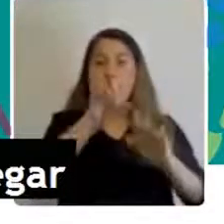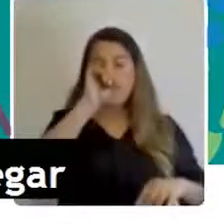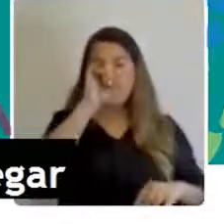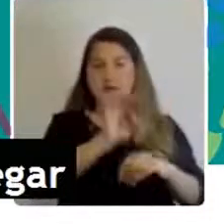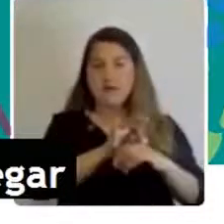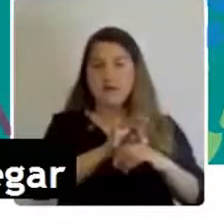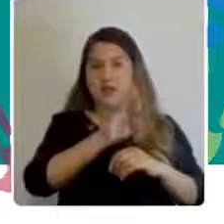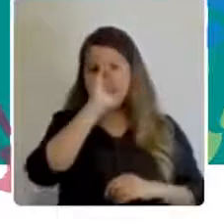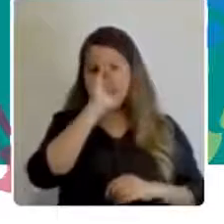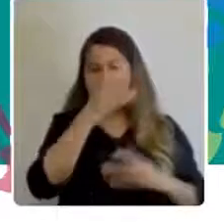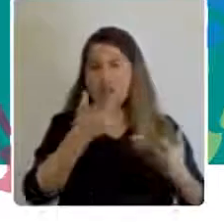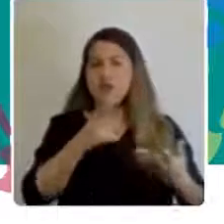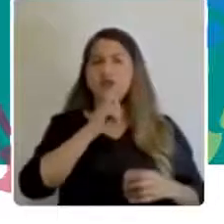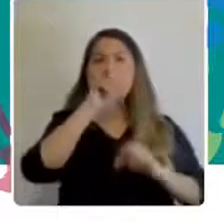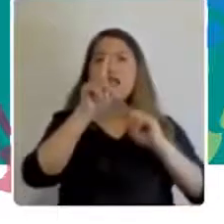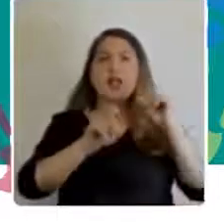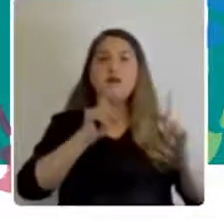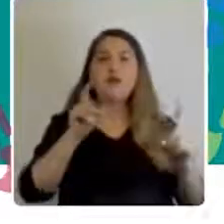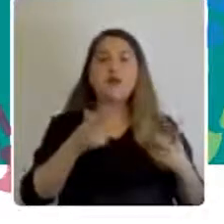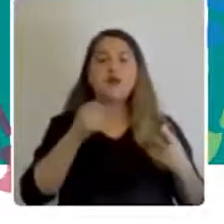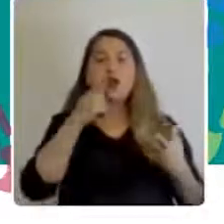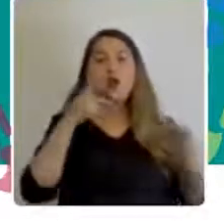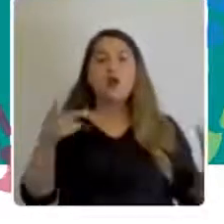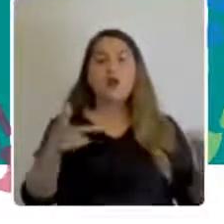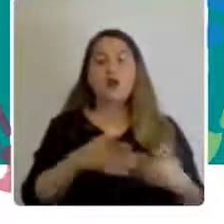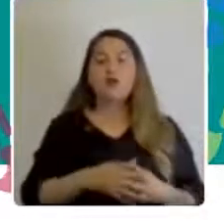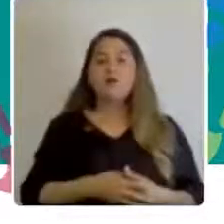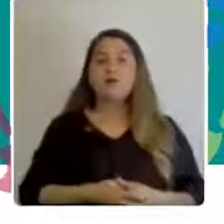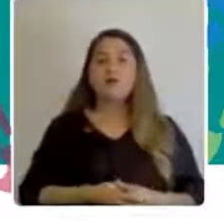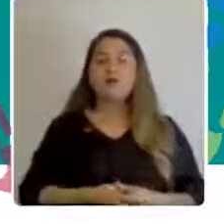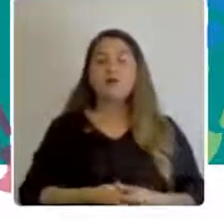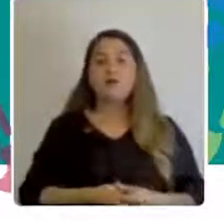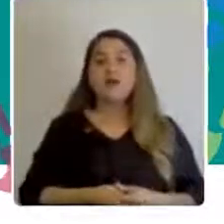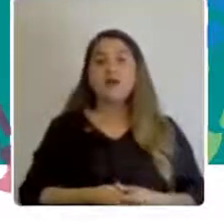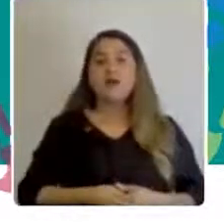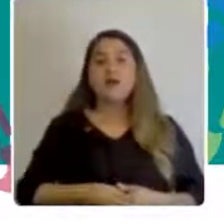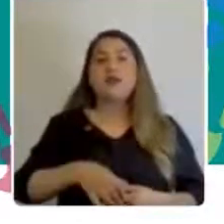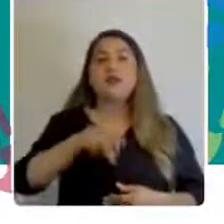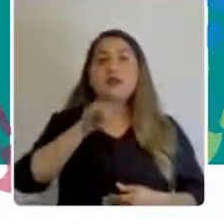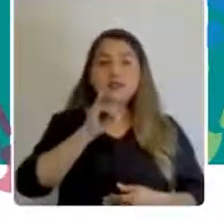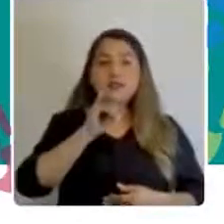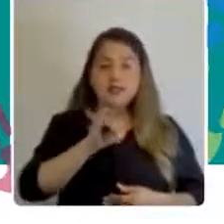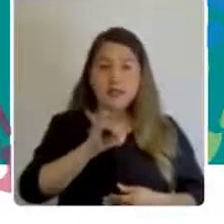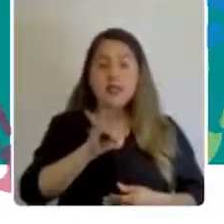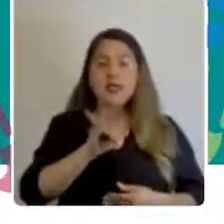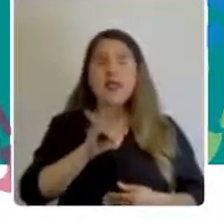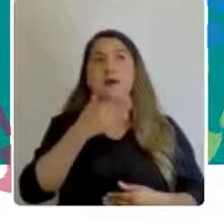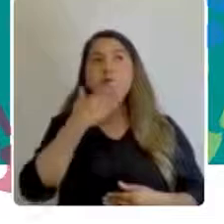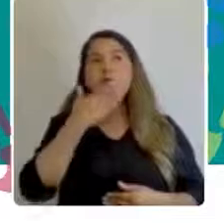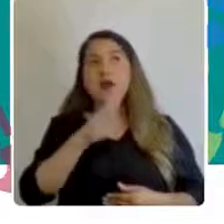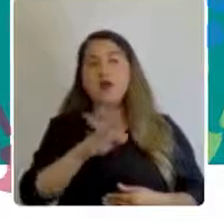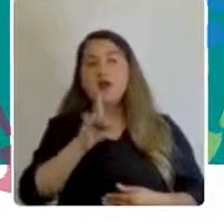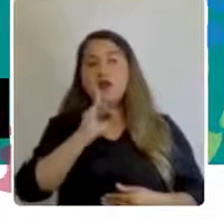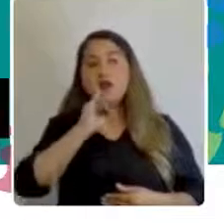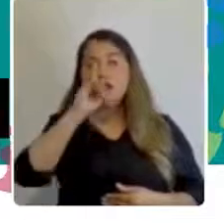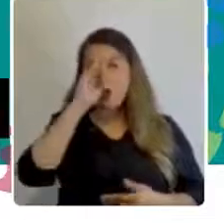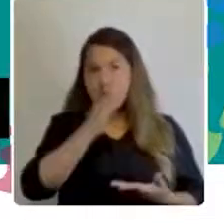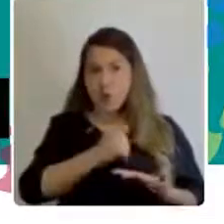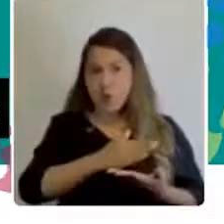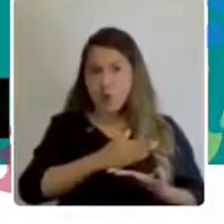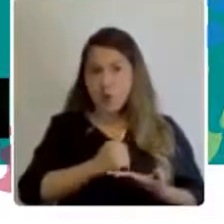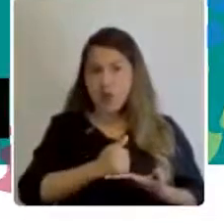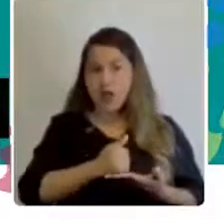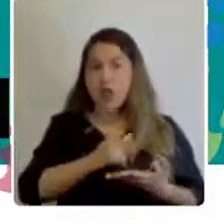que nos hacen llegar es que si tal vez no es más pertinente abordar un plan concreto, un programa, una